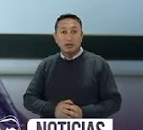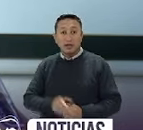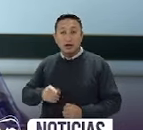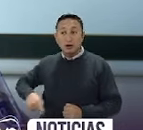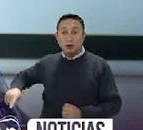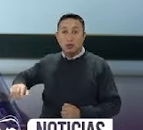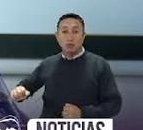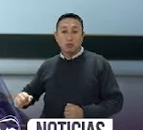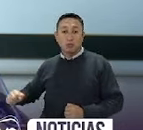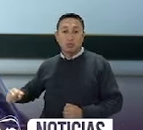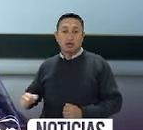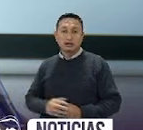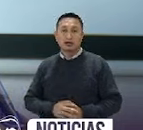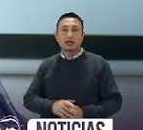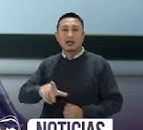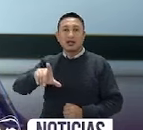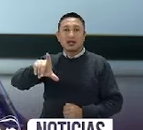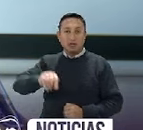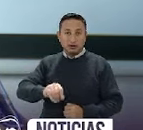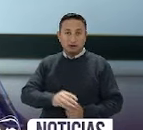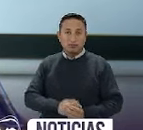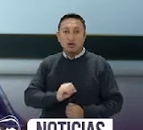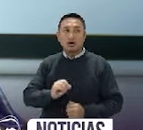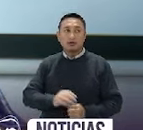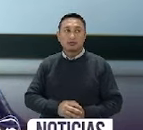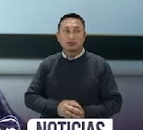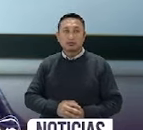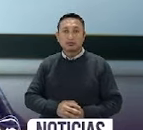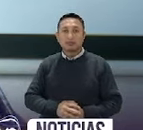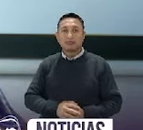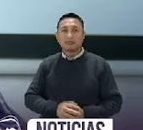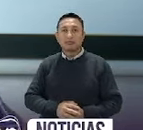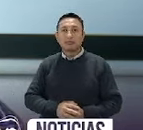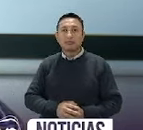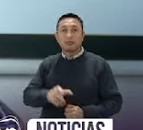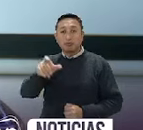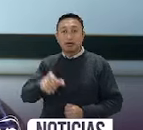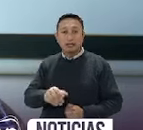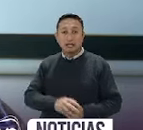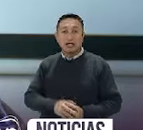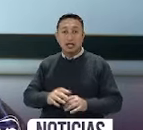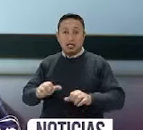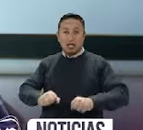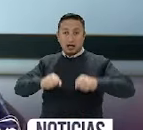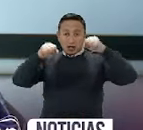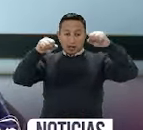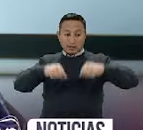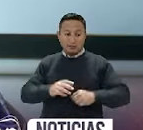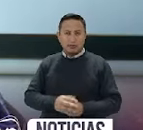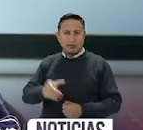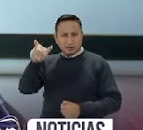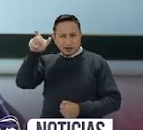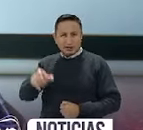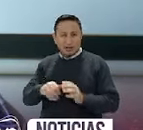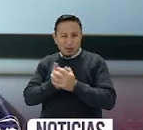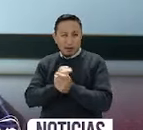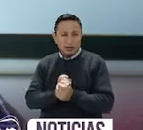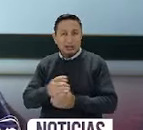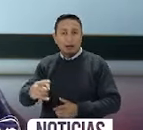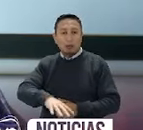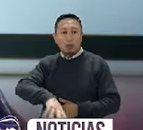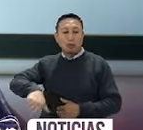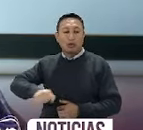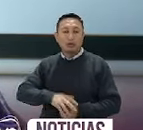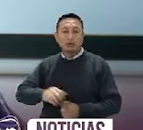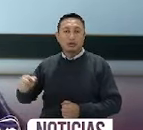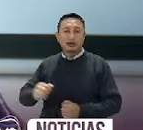pueda bloquear el carro o tratan de sacar pertenencias mientras están guardando sus objetos de valor por la parte de atrás o de adelante.